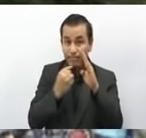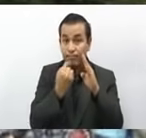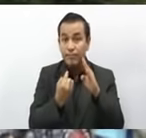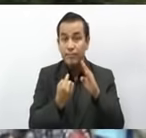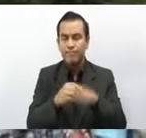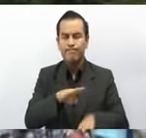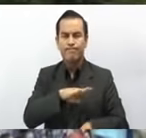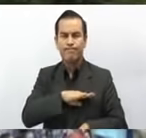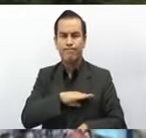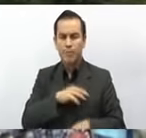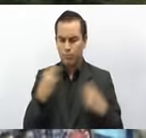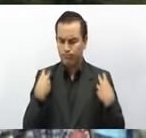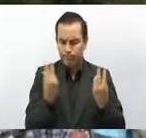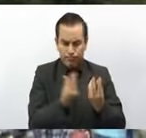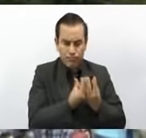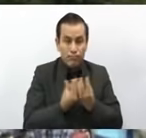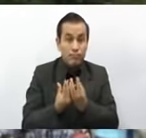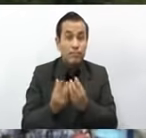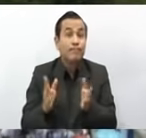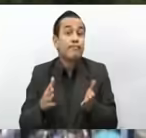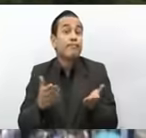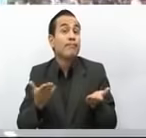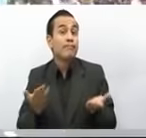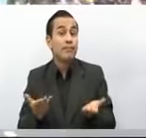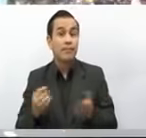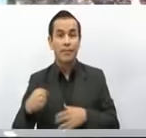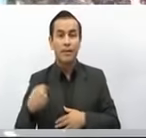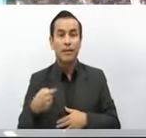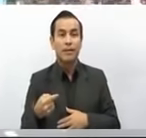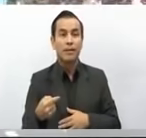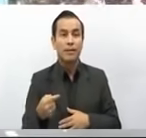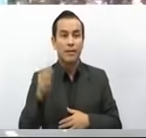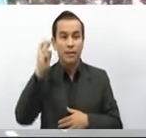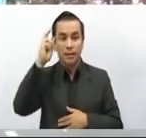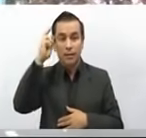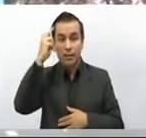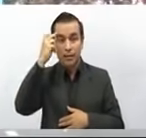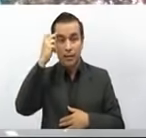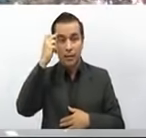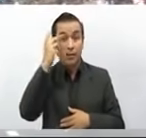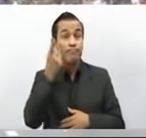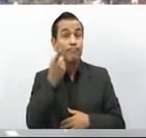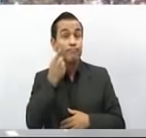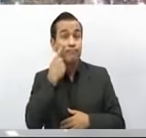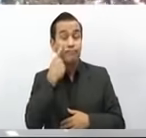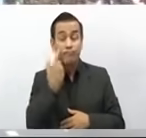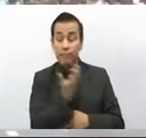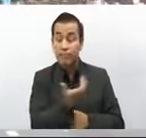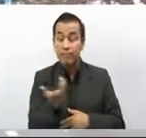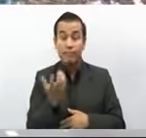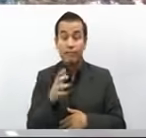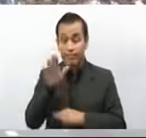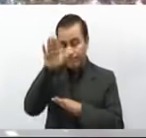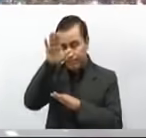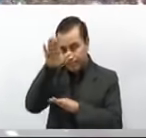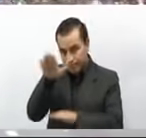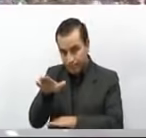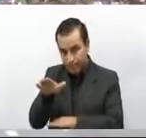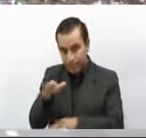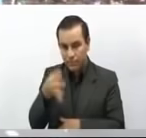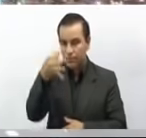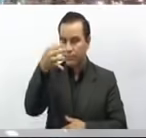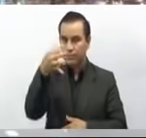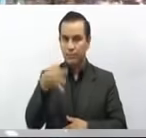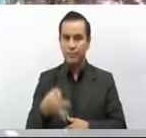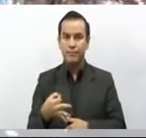cívicas y sociales, y porque en todo momento es profundamente respetuoso de la dignidad